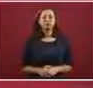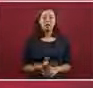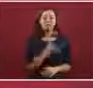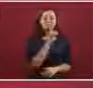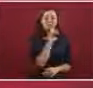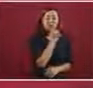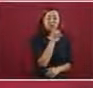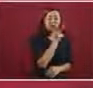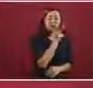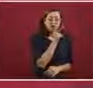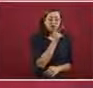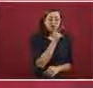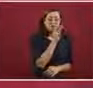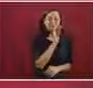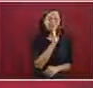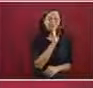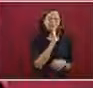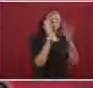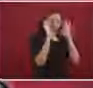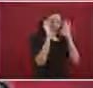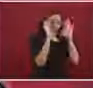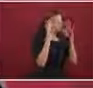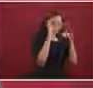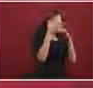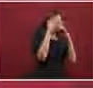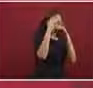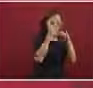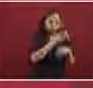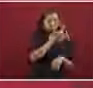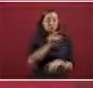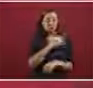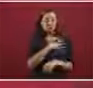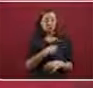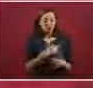conservadores e hijos liberales